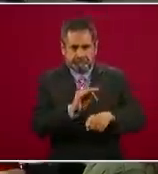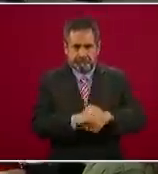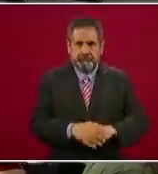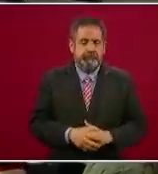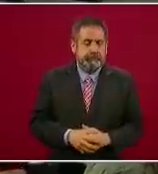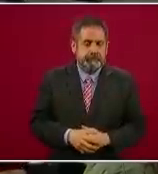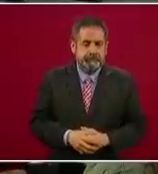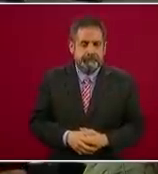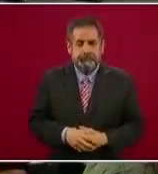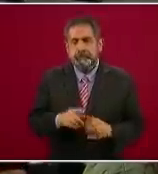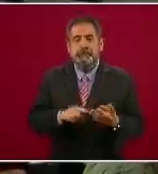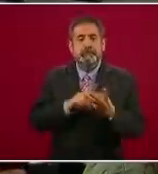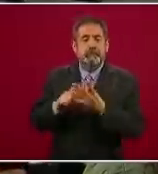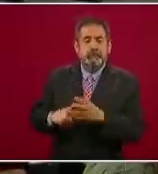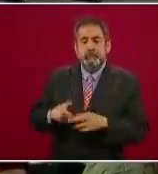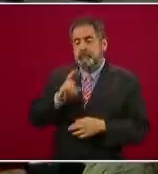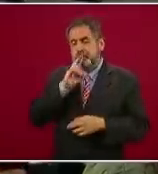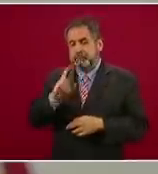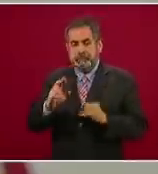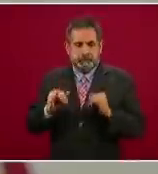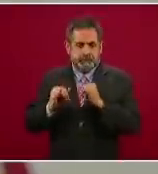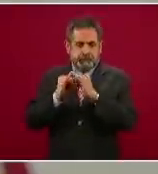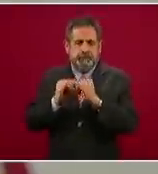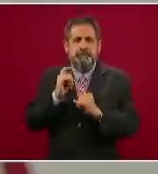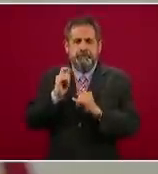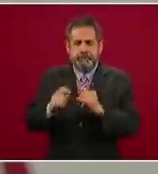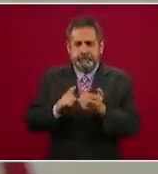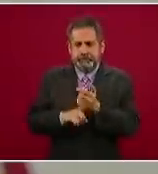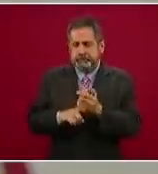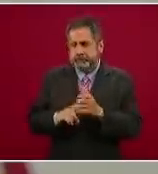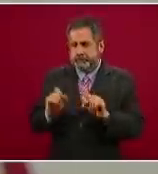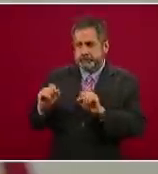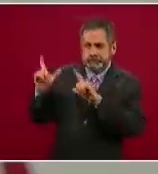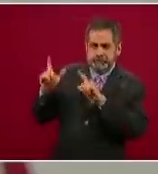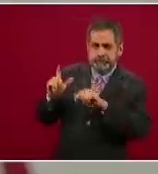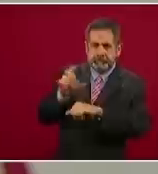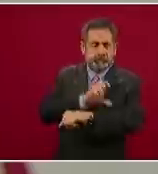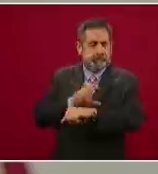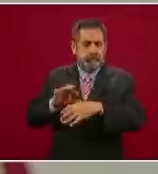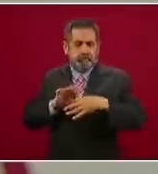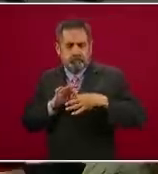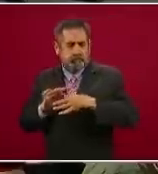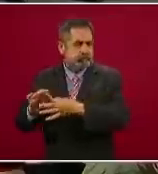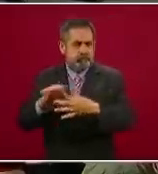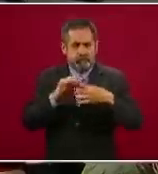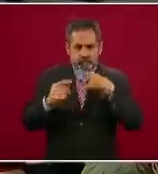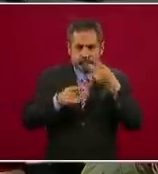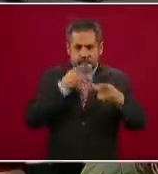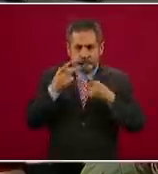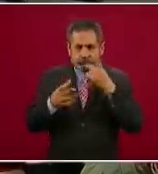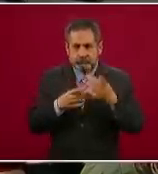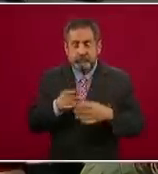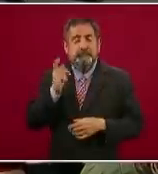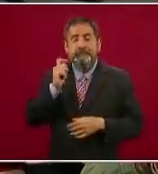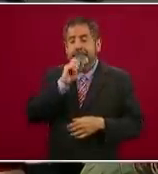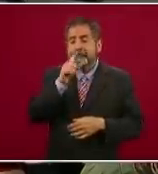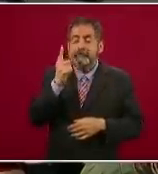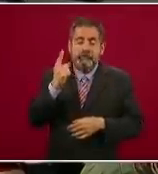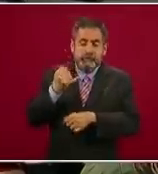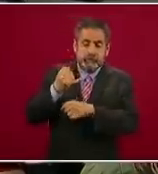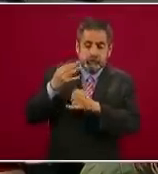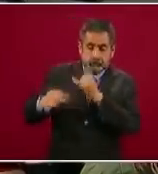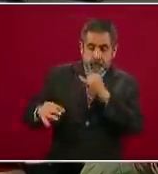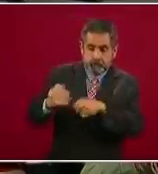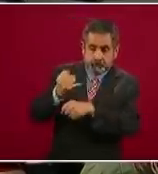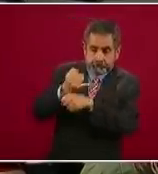La respuesta institucional es la coordinación, que mencionaré en la siguiente diapositiva. Cierro esta diciendo investigación científica. La investigación